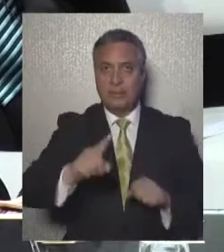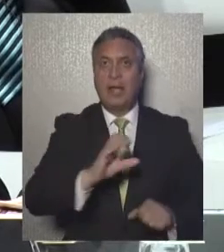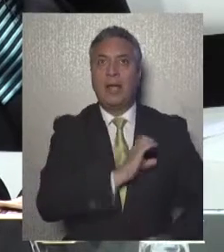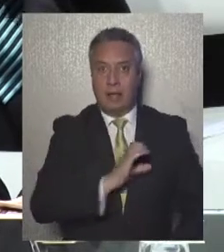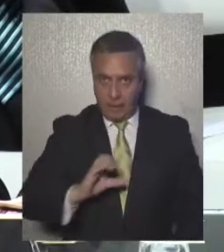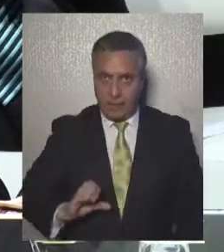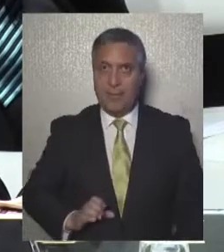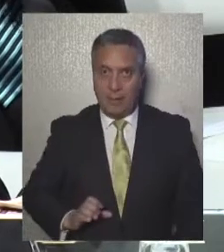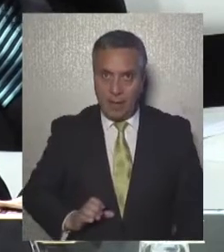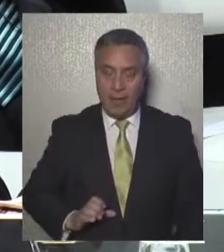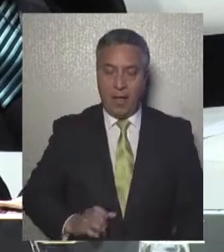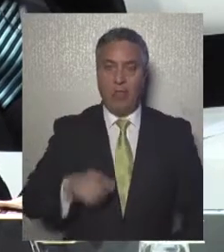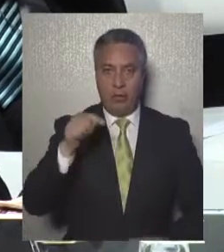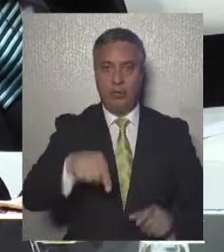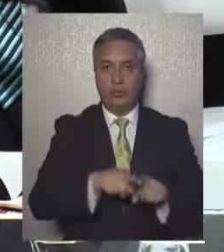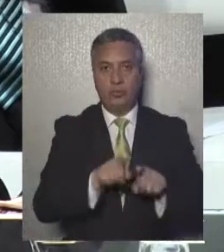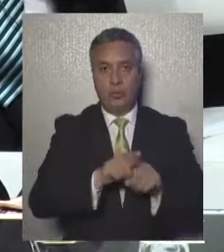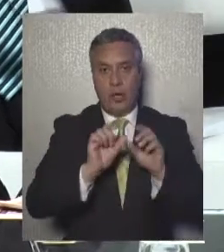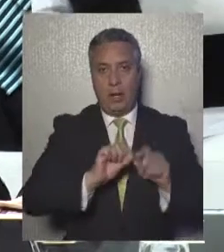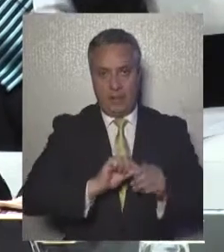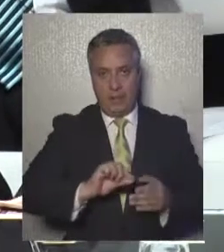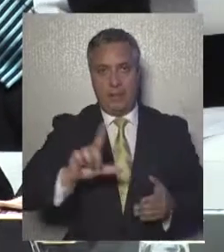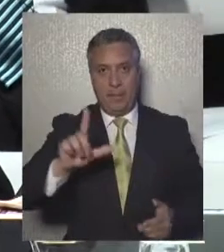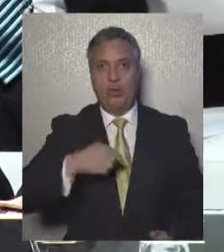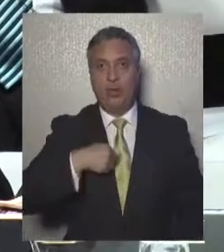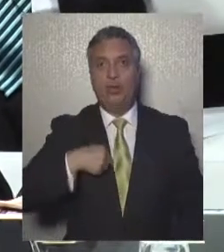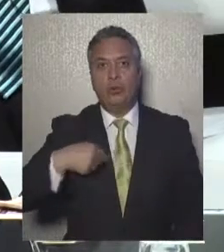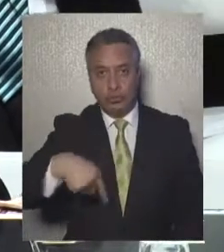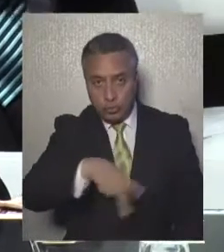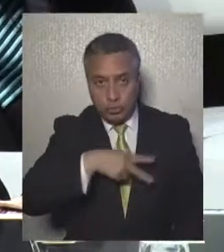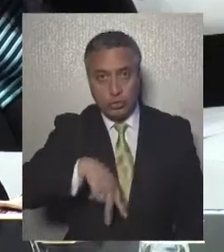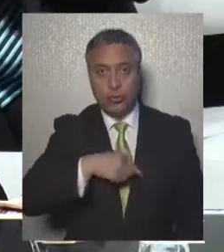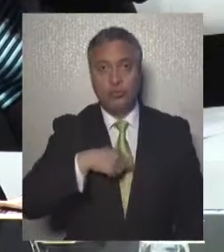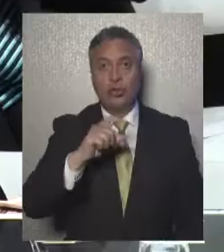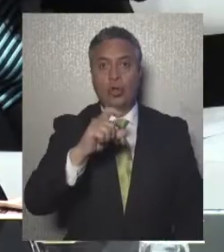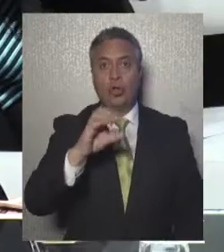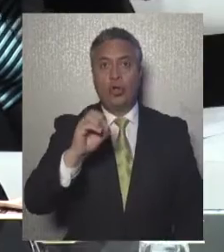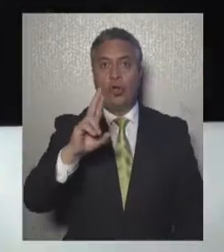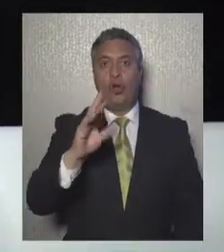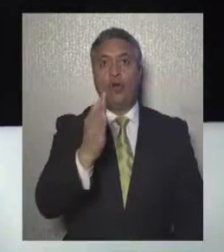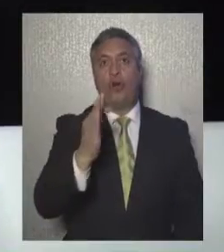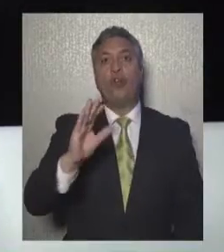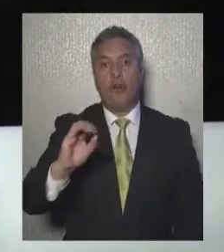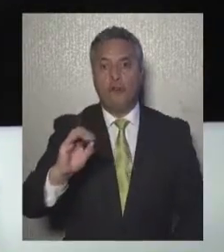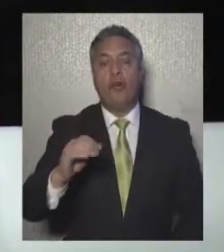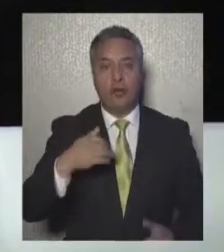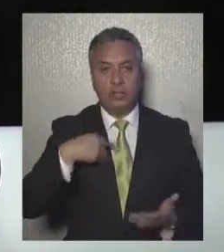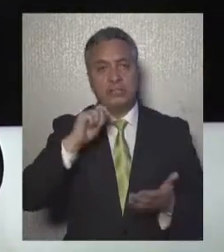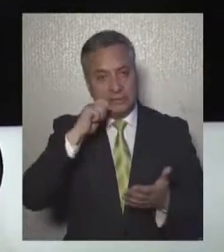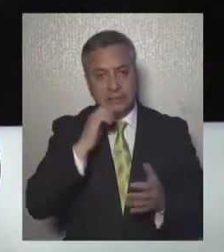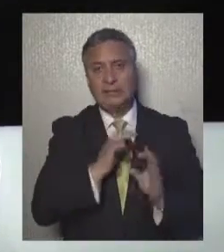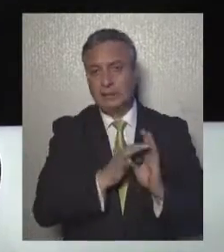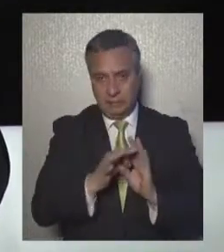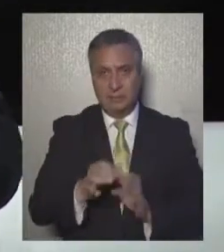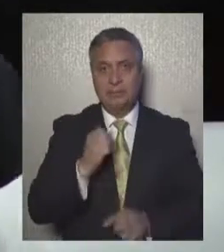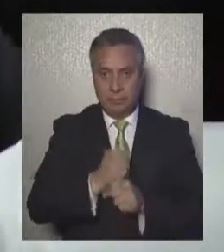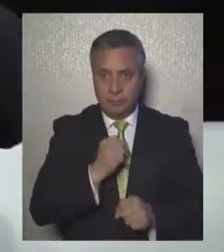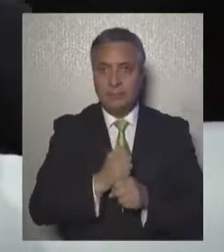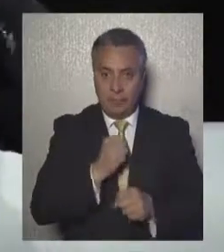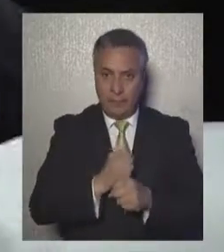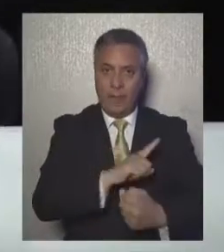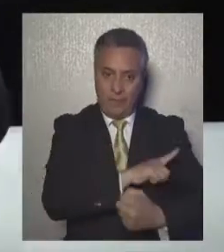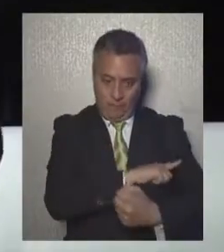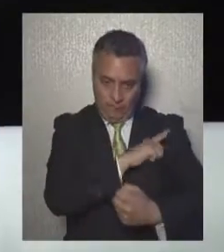Estado es el apoyo al emprendimiento dinámico. Nosotros, como Corfo, hemos trabajado significativamente en fortalecer